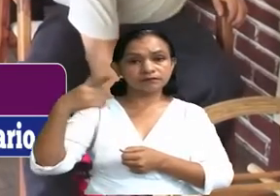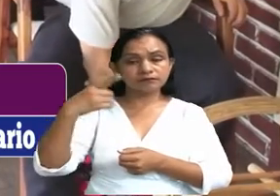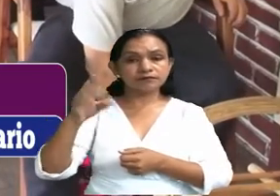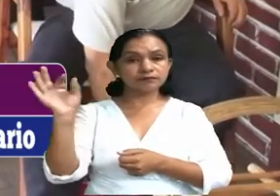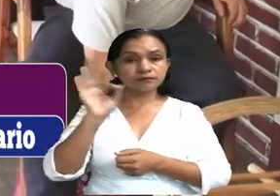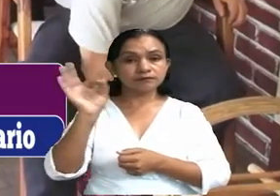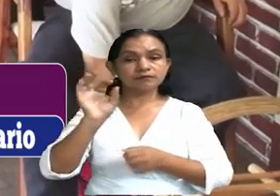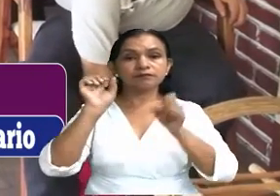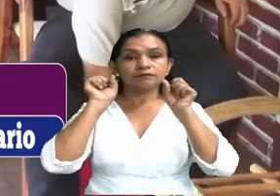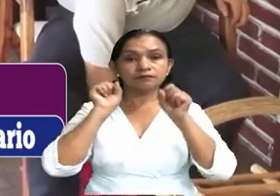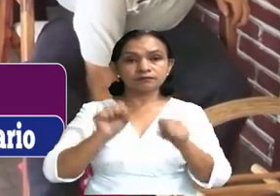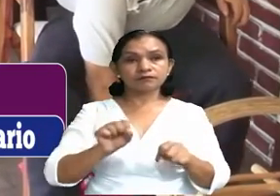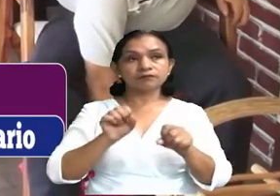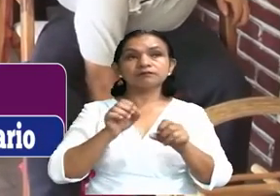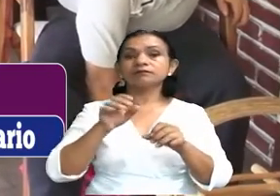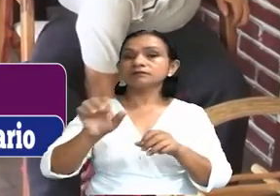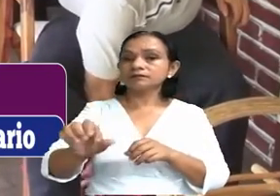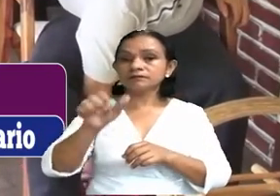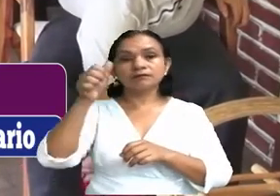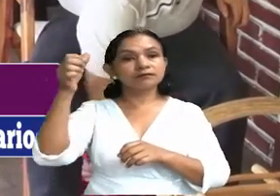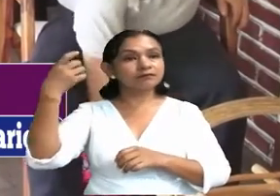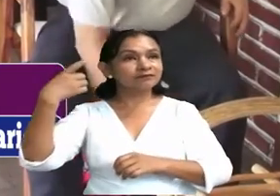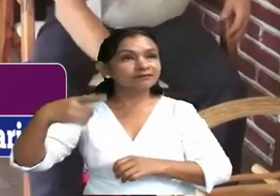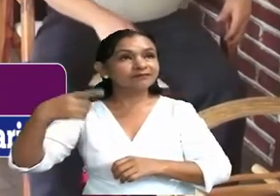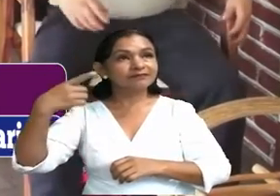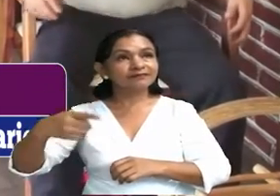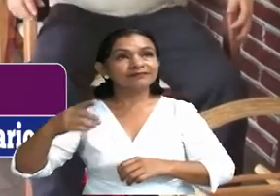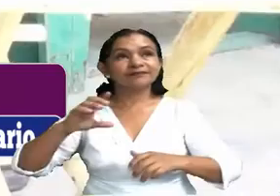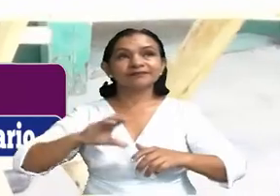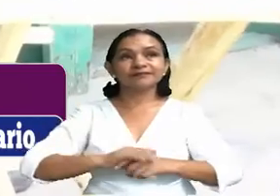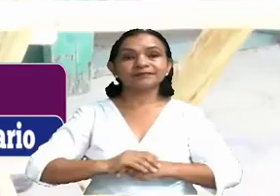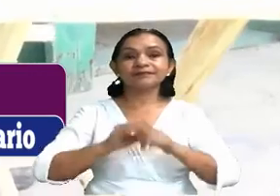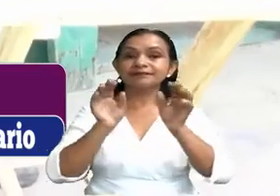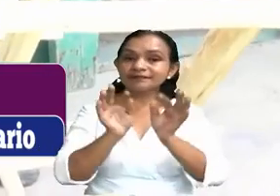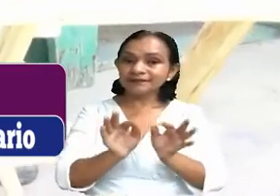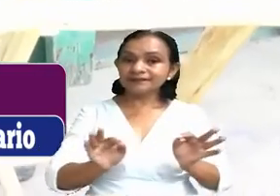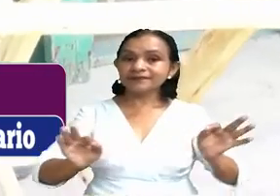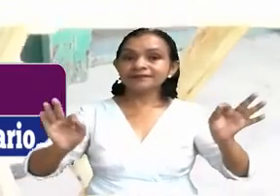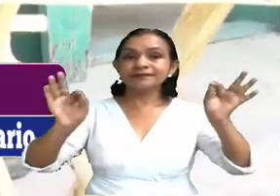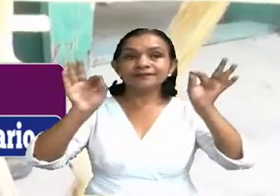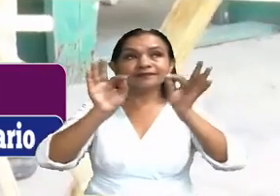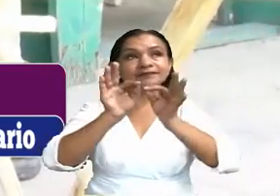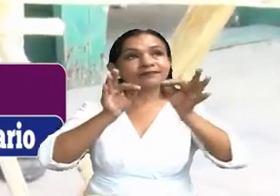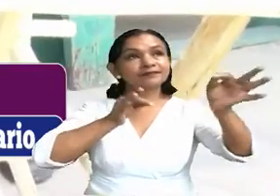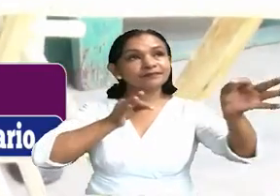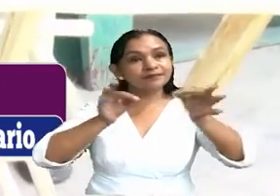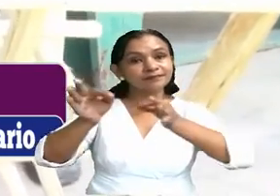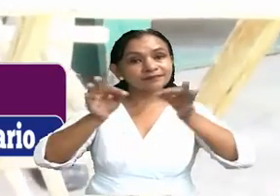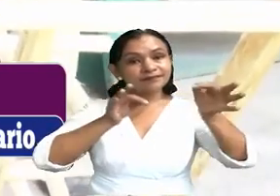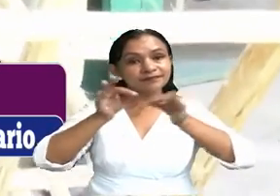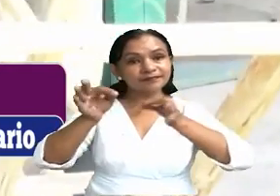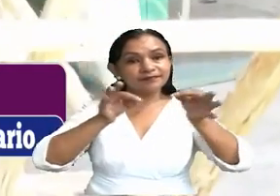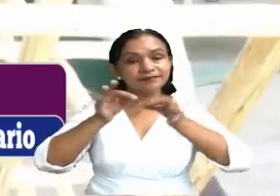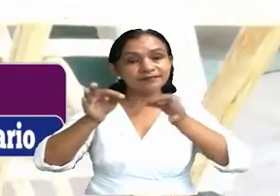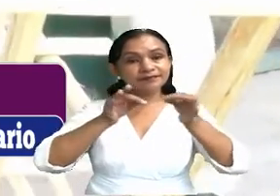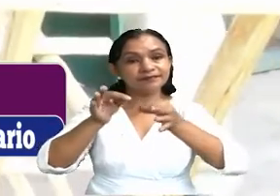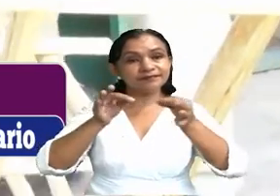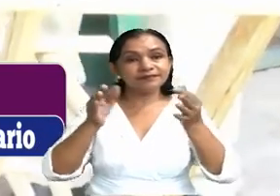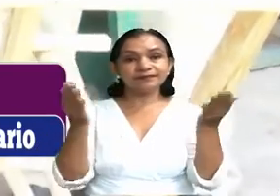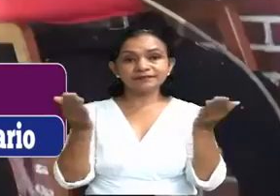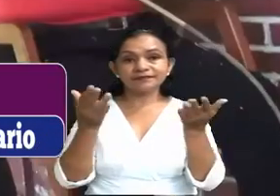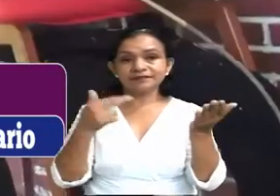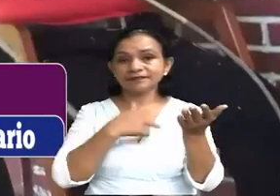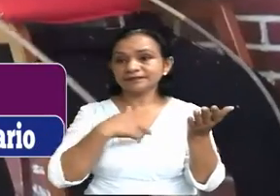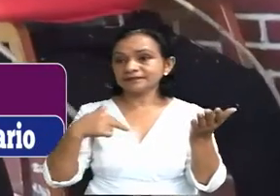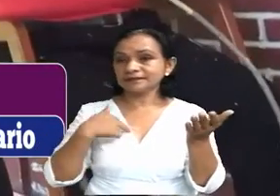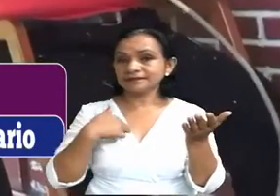para acceder a otros derechos. Ok, muy importante esa explicación, accesibilidad es un medio para acceder. Sí. Porque sin